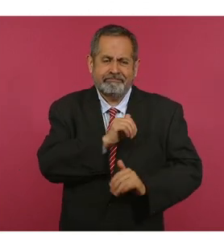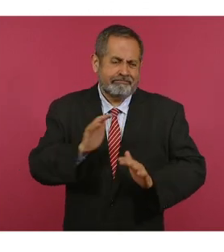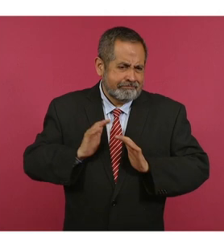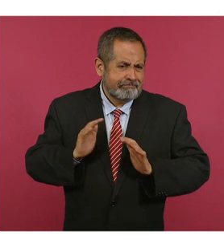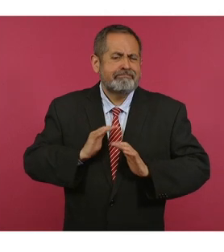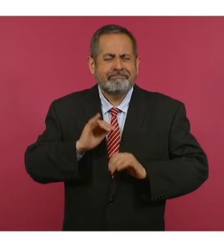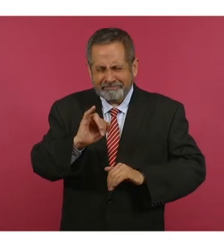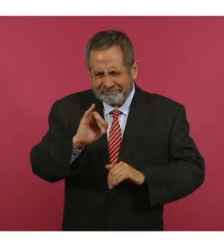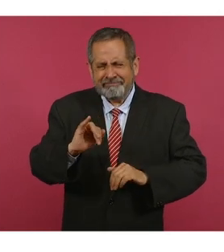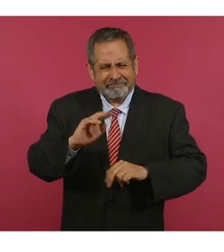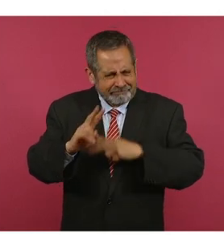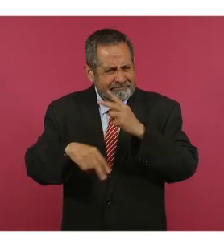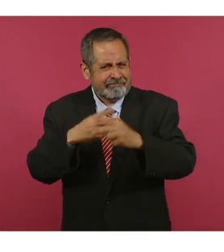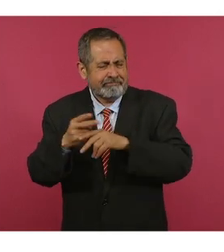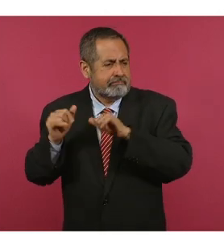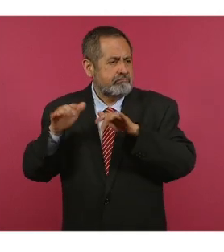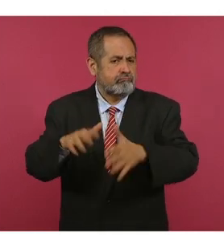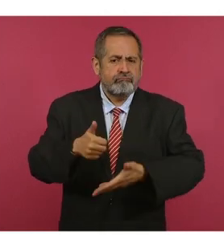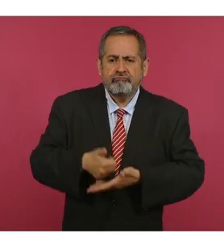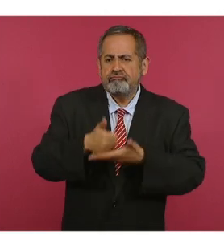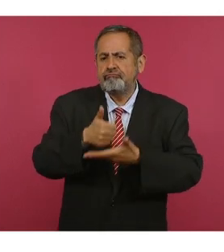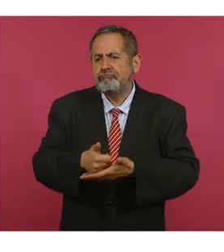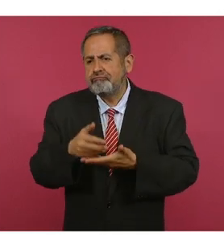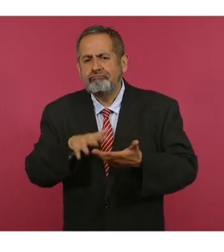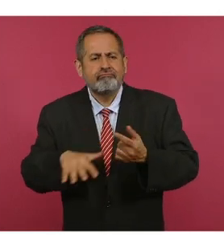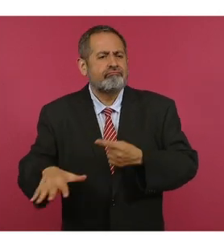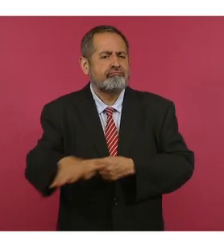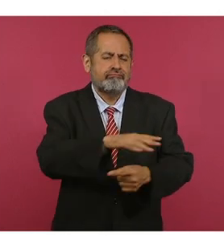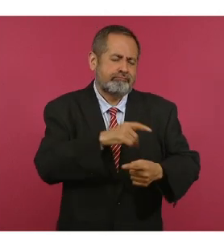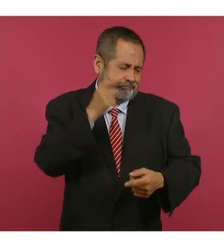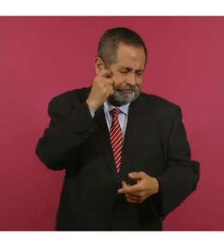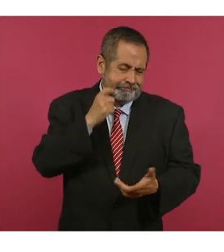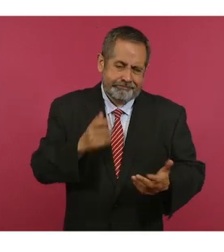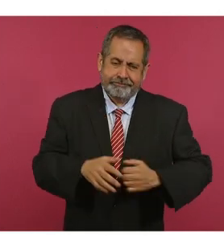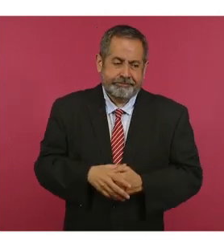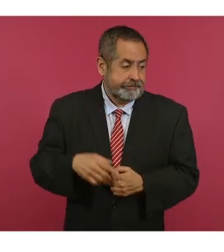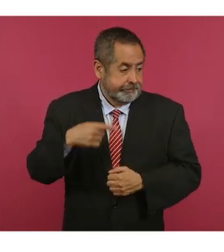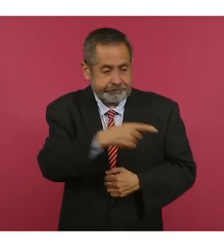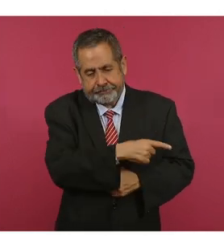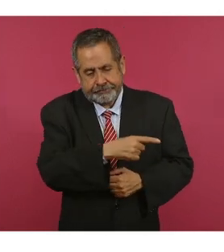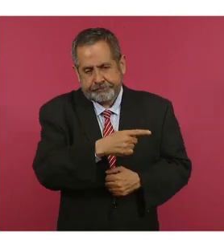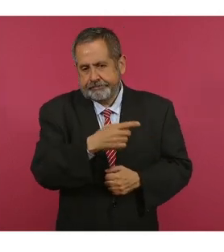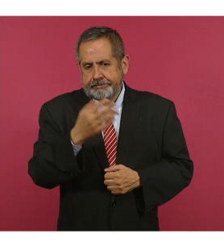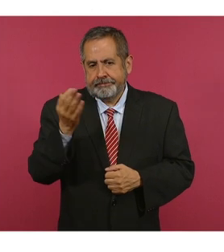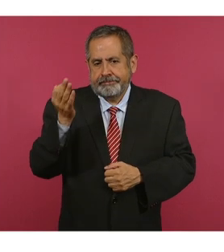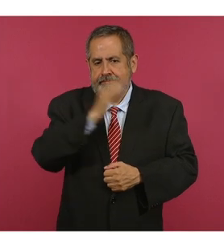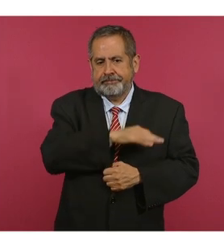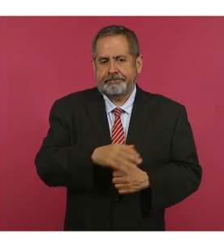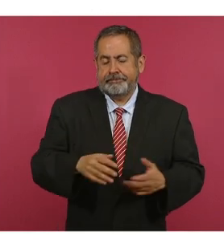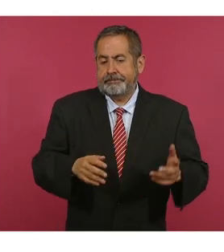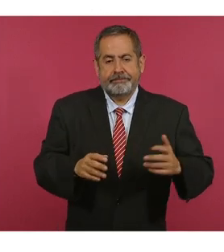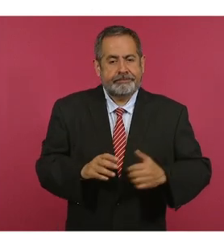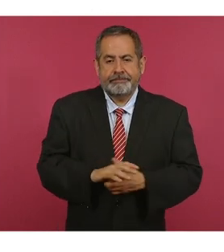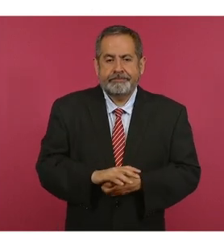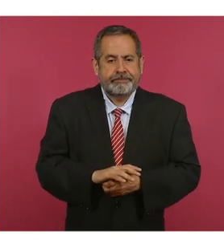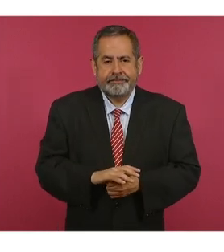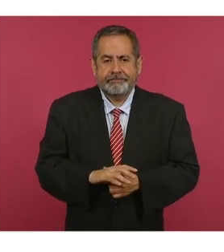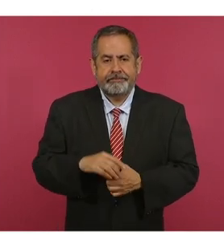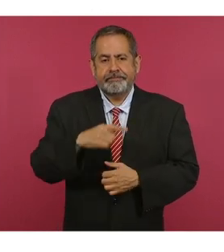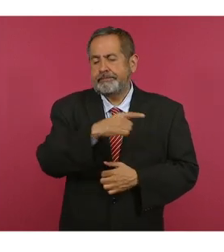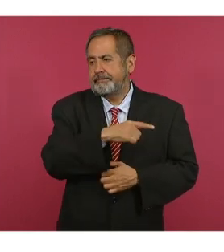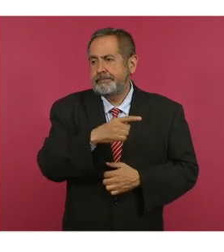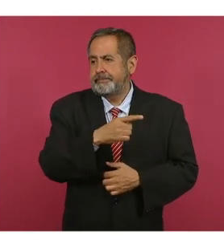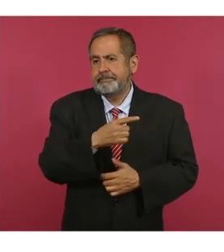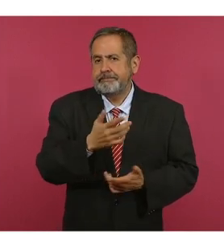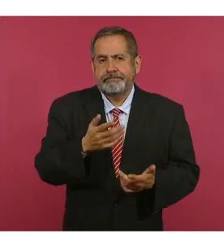ido solidariamente a ayudar al pueblo de Guerrero. Así que, bueno, es falso, por un lado, que el ejército haya